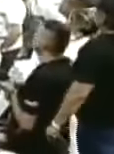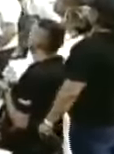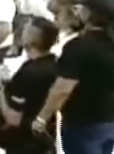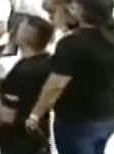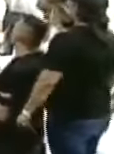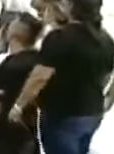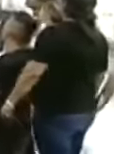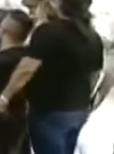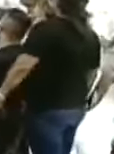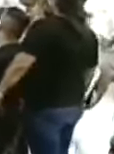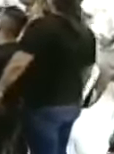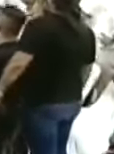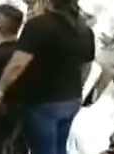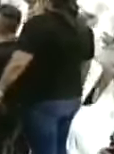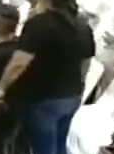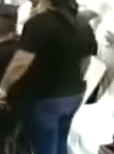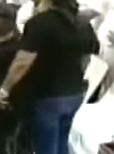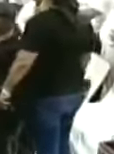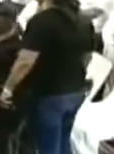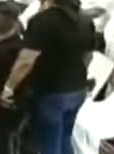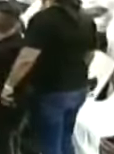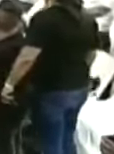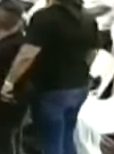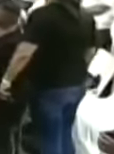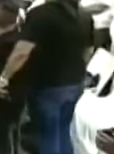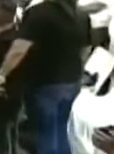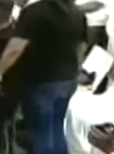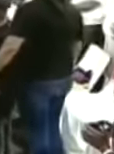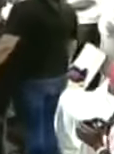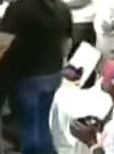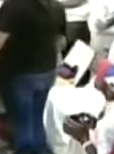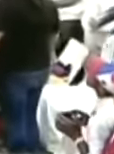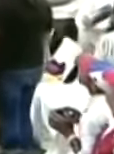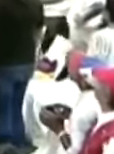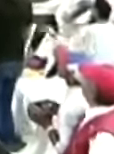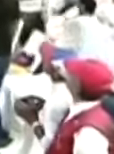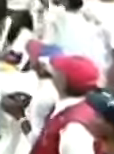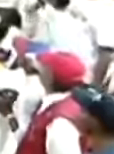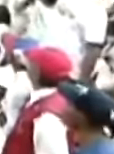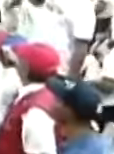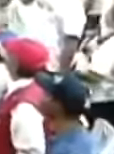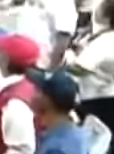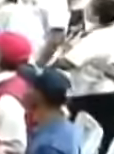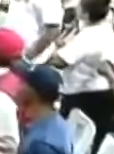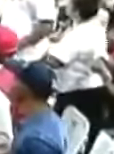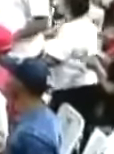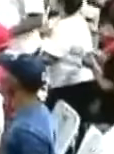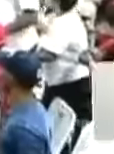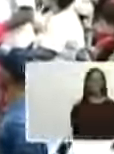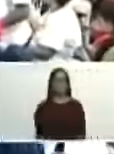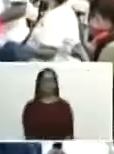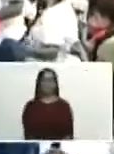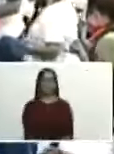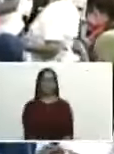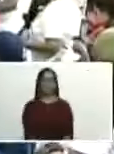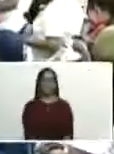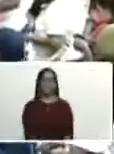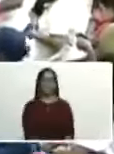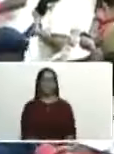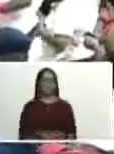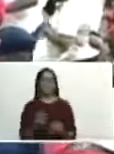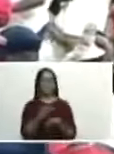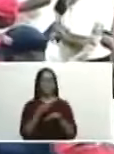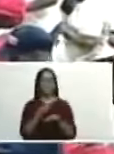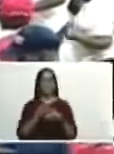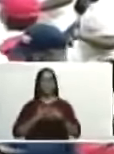esa producción sea vendida directamente al pueblo y sin intermediario, pero que el gobierno garantice que esa producción